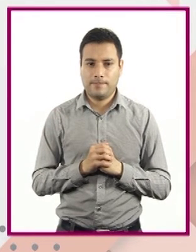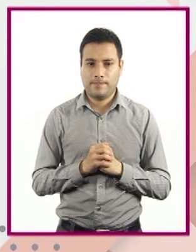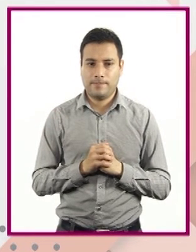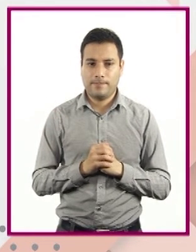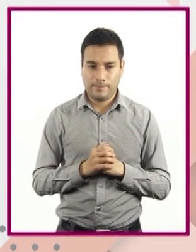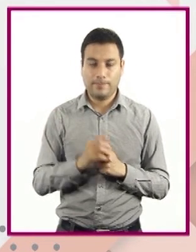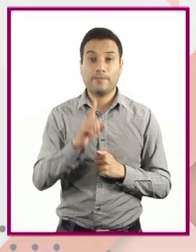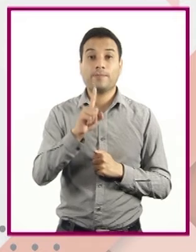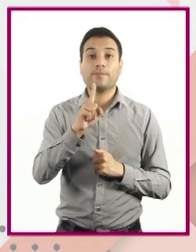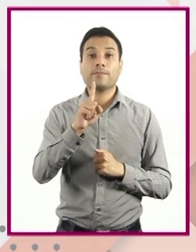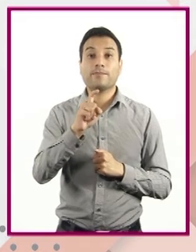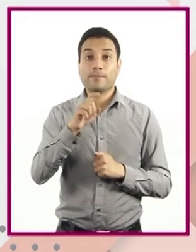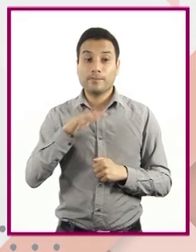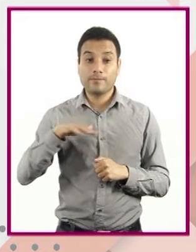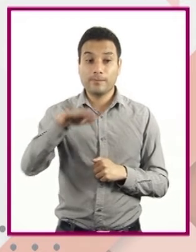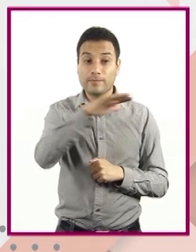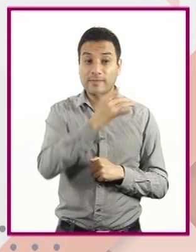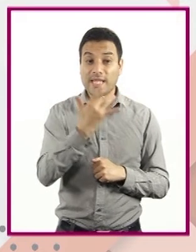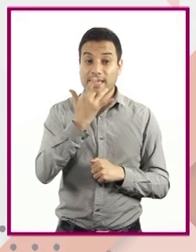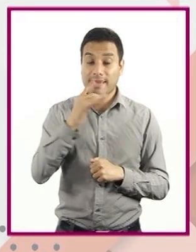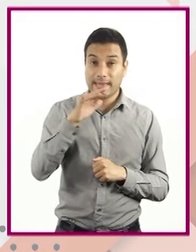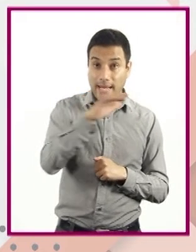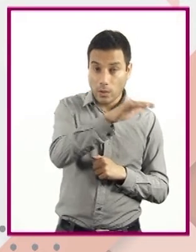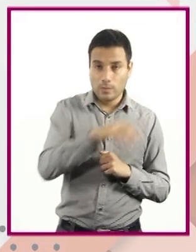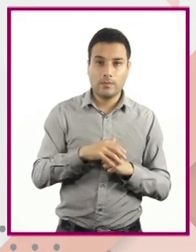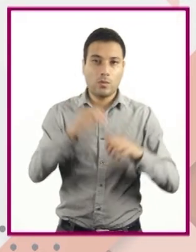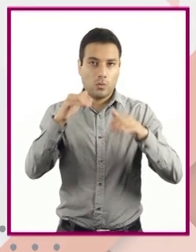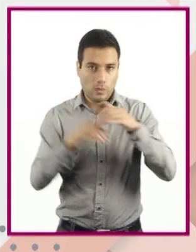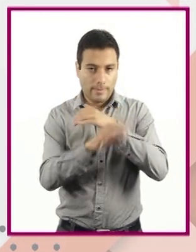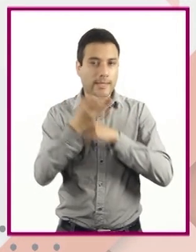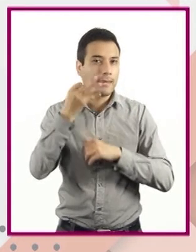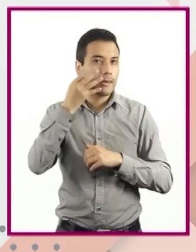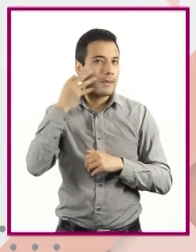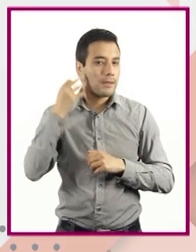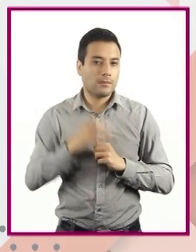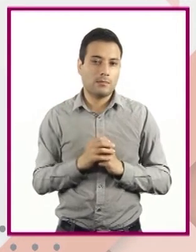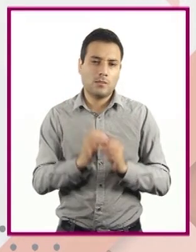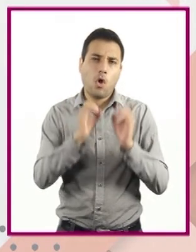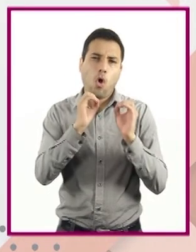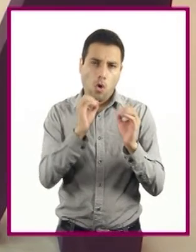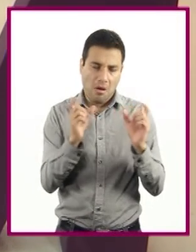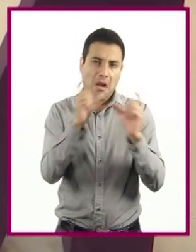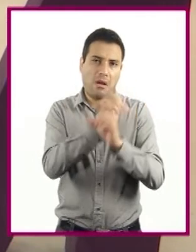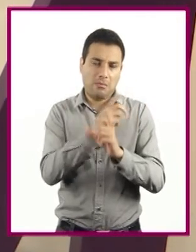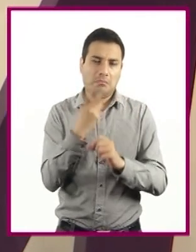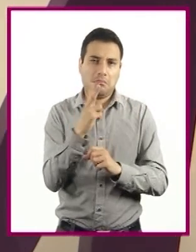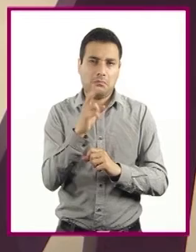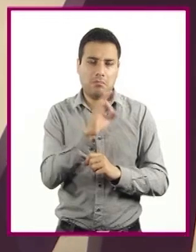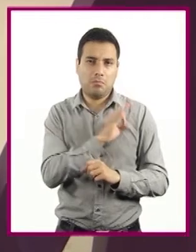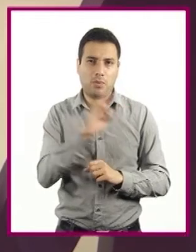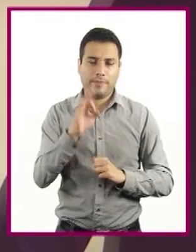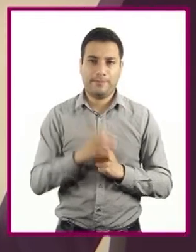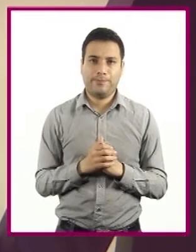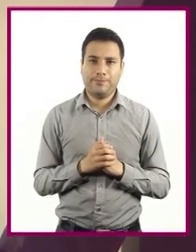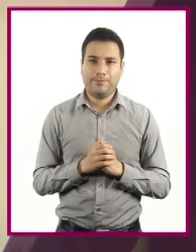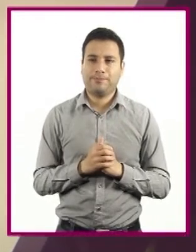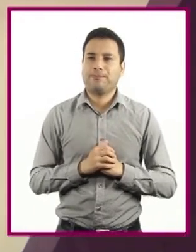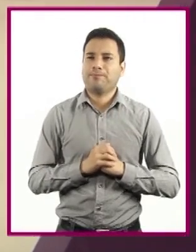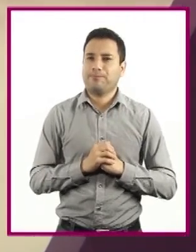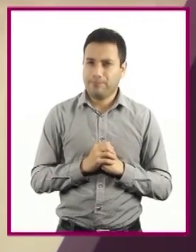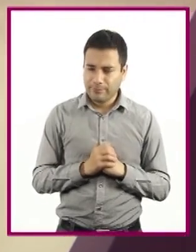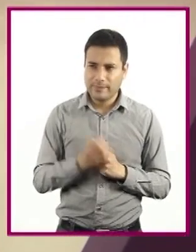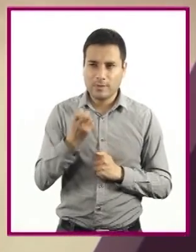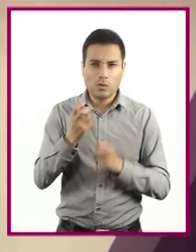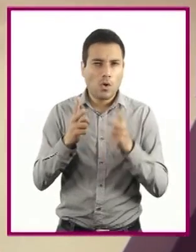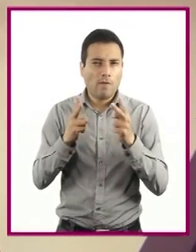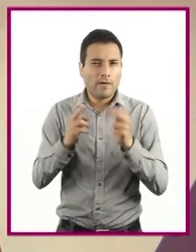O Hu Xue Lung Han, cueva de tigre, estanque de dragón. Doctora, ¿los refranes o dichos